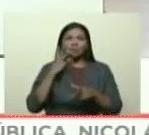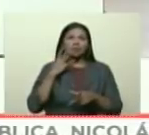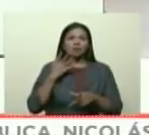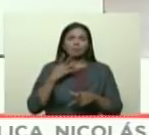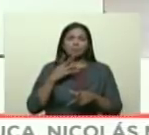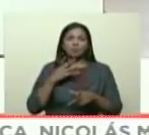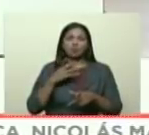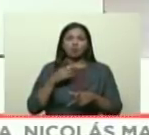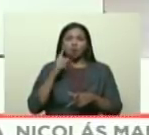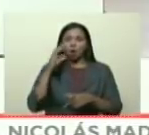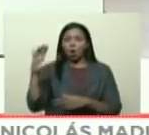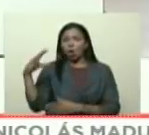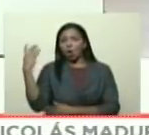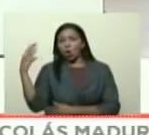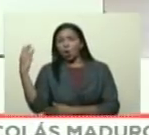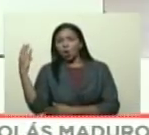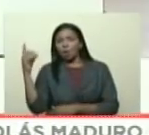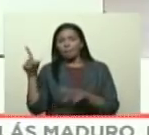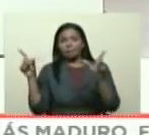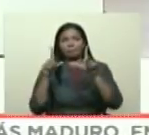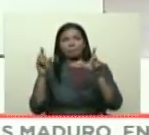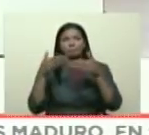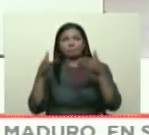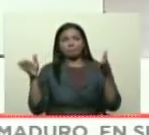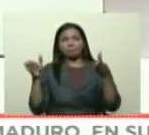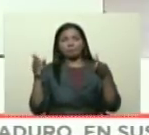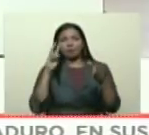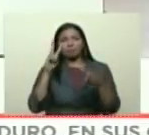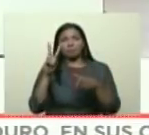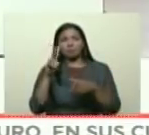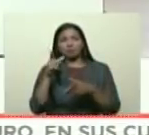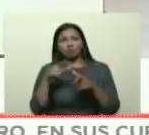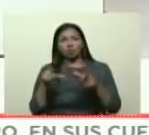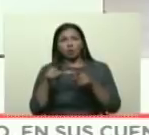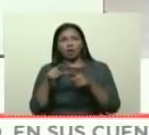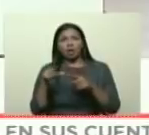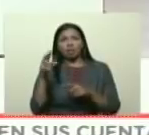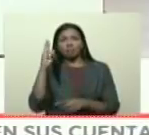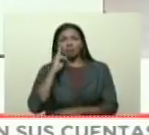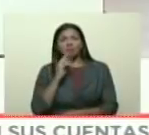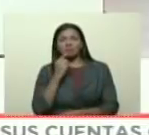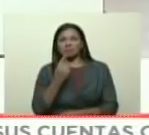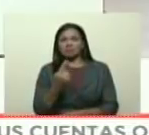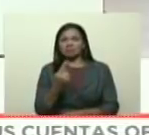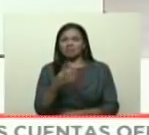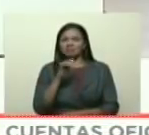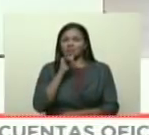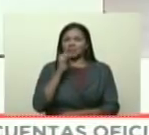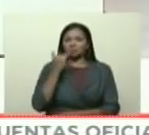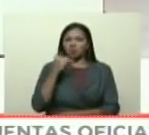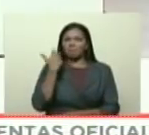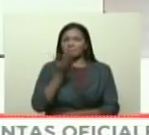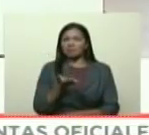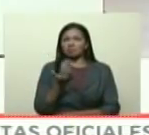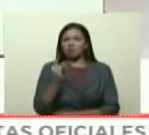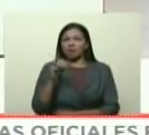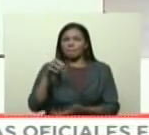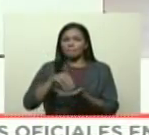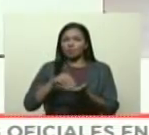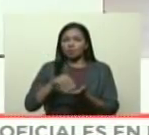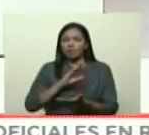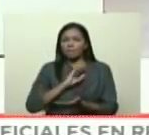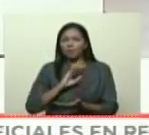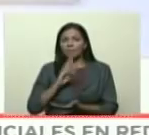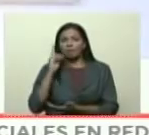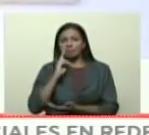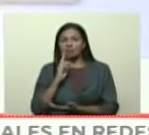la oligarquía colombiana, van a inaugurar una miniserie de Bolívar. ¿Cuántas mentiras, deformaciones y basura pondrán en la miniserie